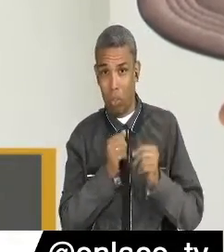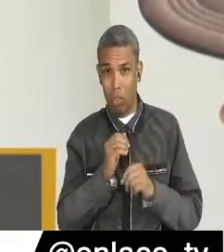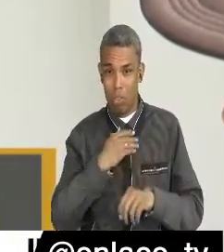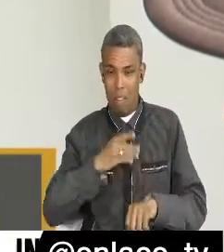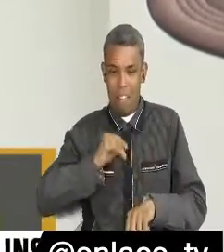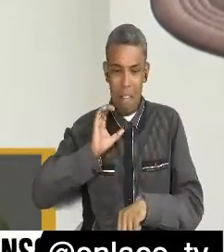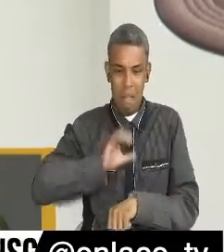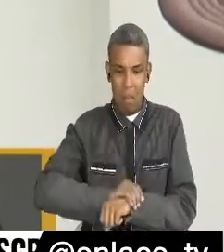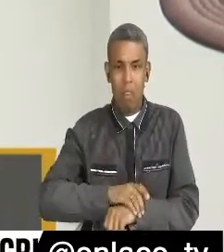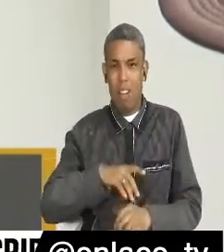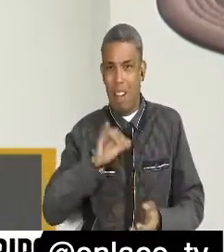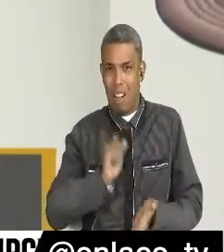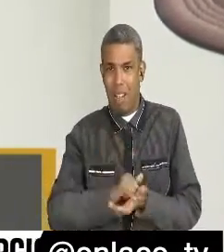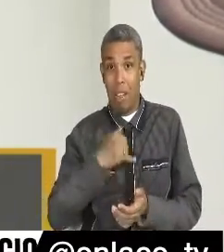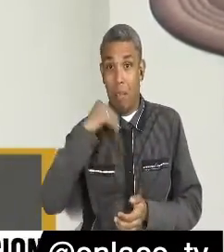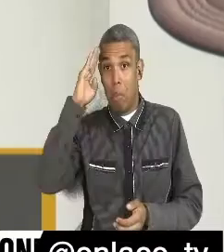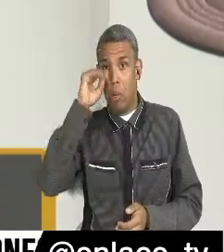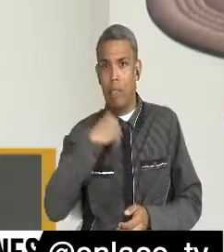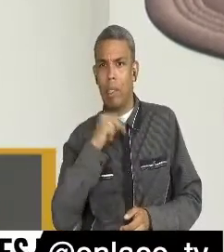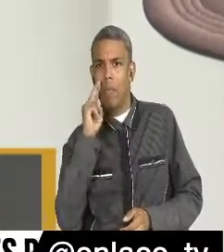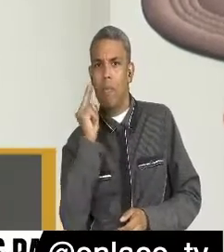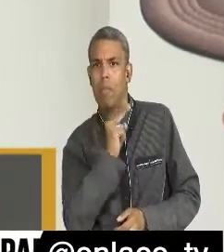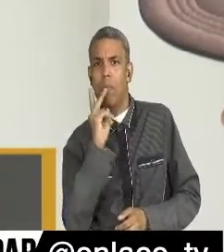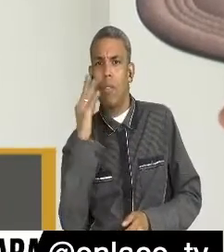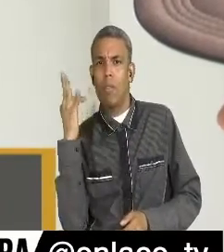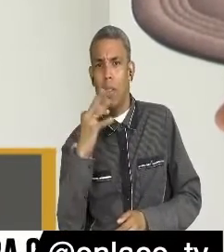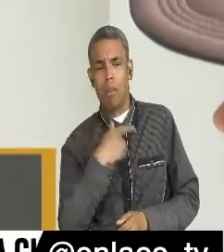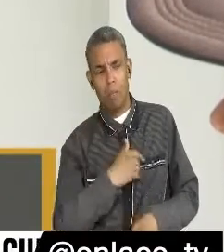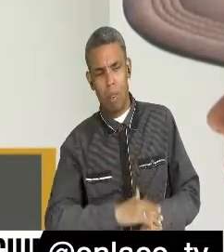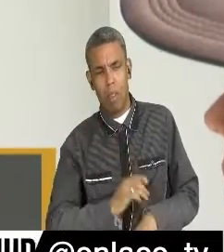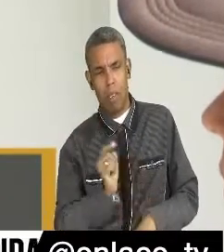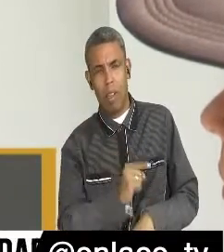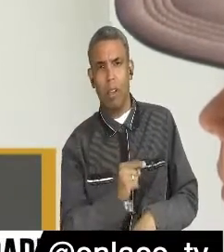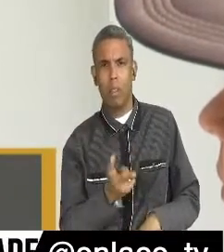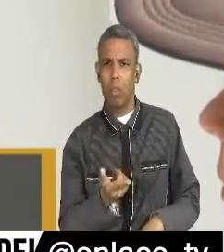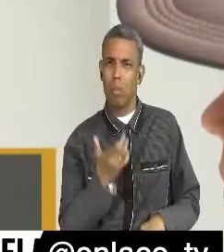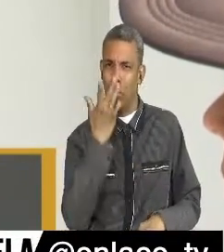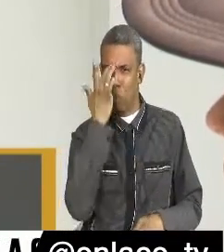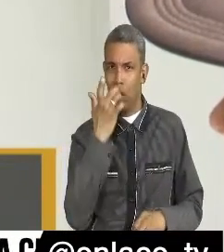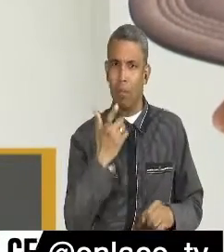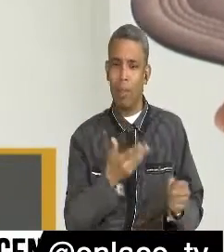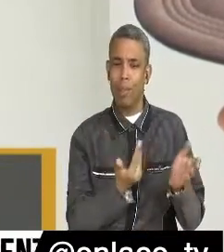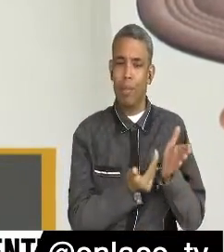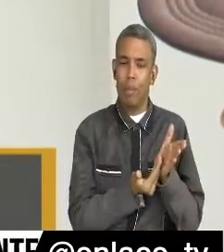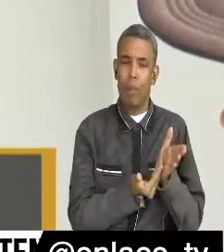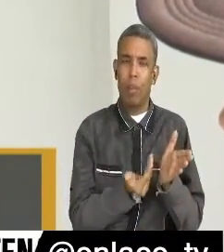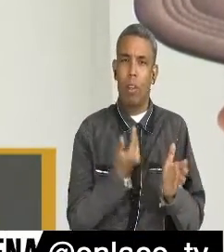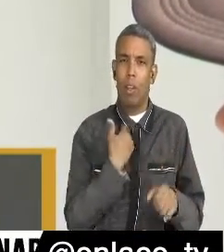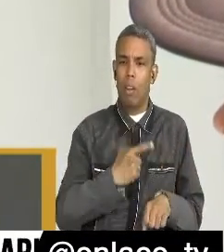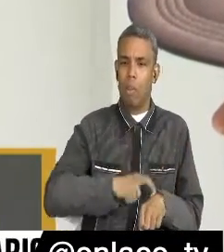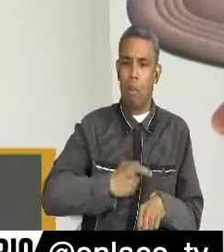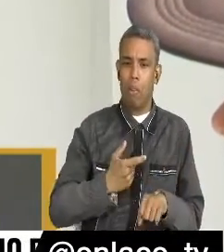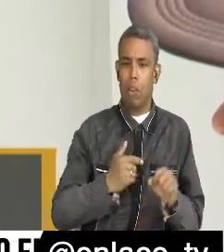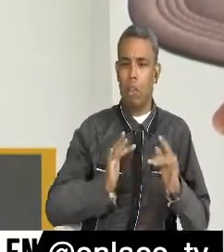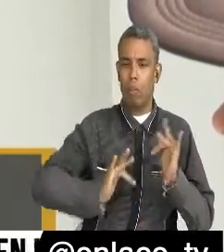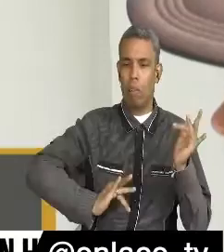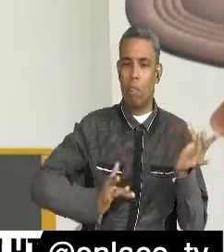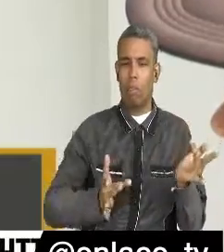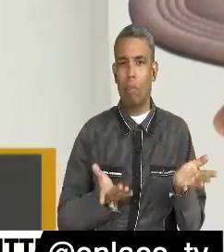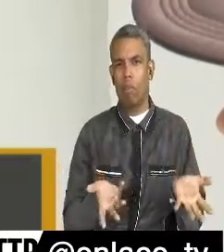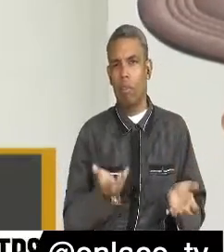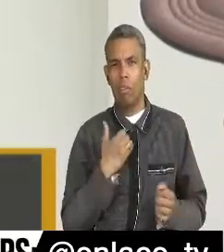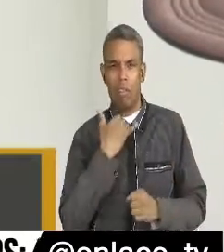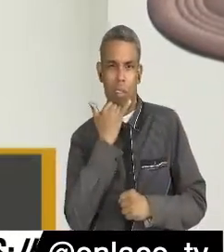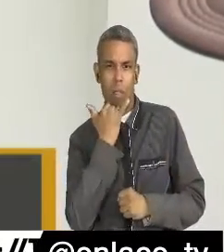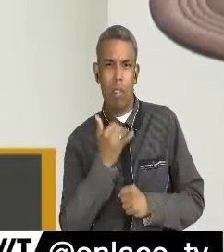acto. No entendemos qué pasó, simplemente dicen que porque no concuerda la hora con los hechos. O sea,